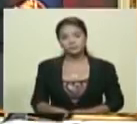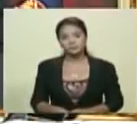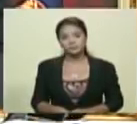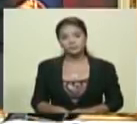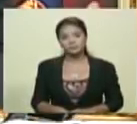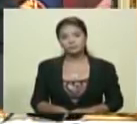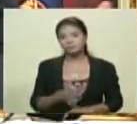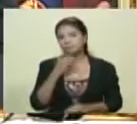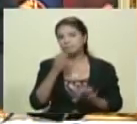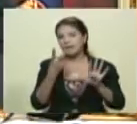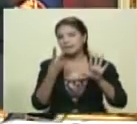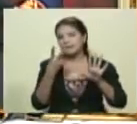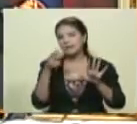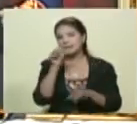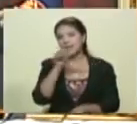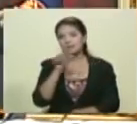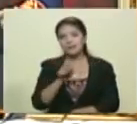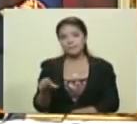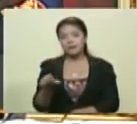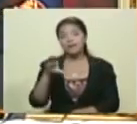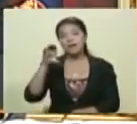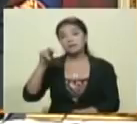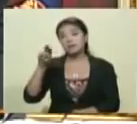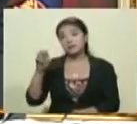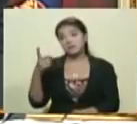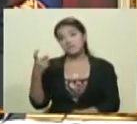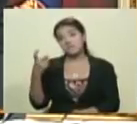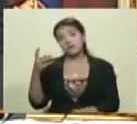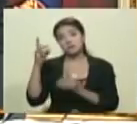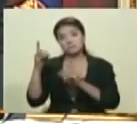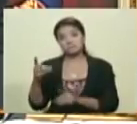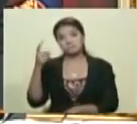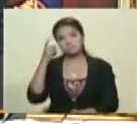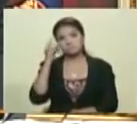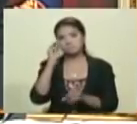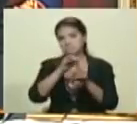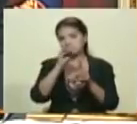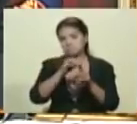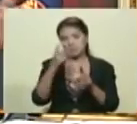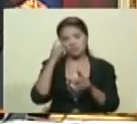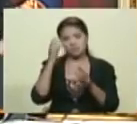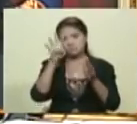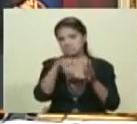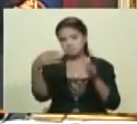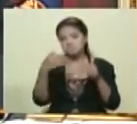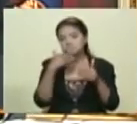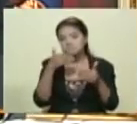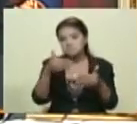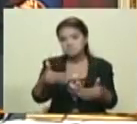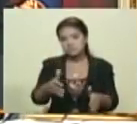unas 7 semanas, 8 semanas, el Consejo Nacional Electoral seguramente anunciará su fecha dentro de poco.